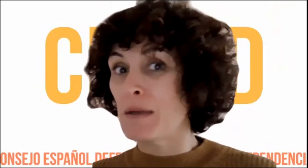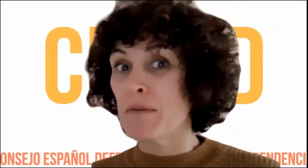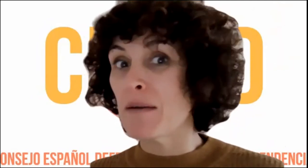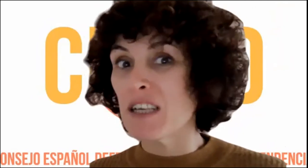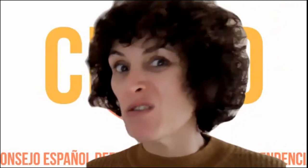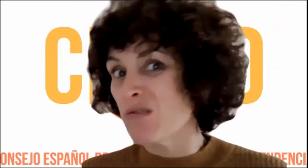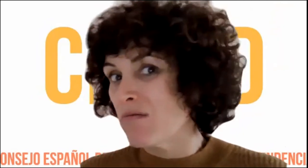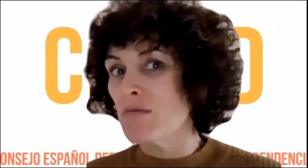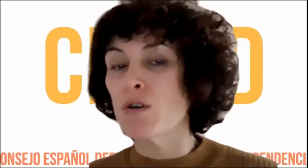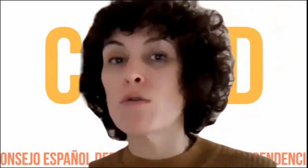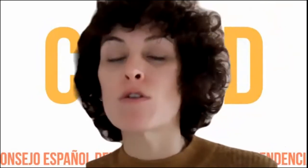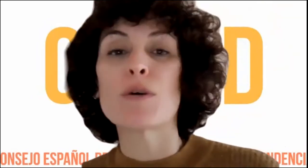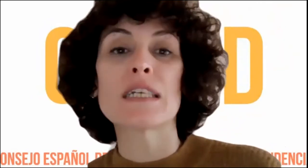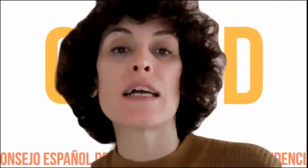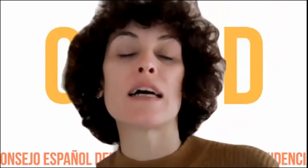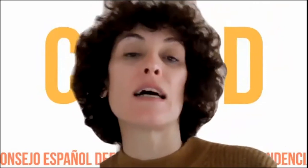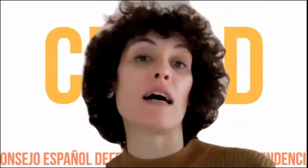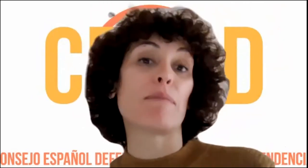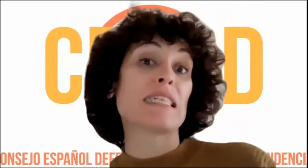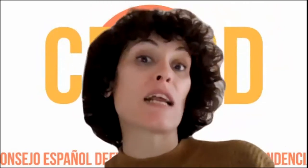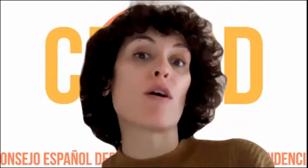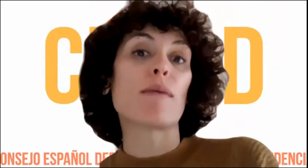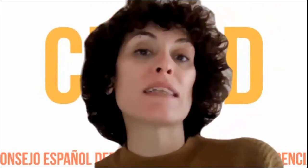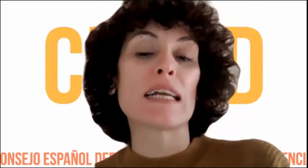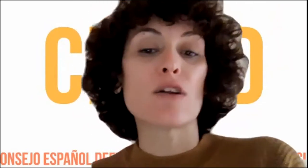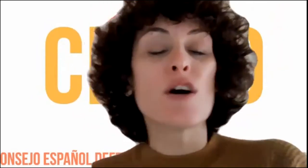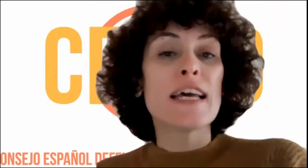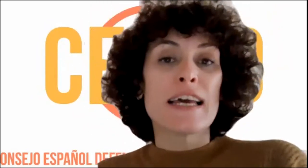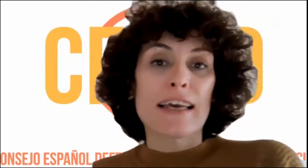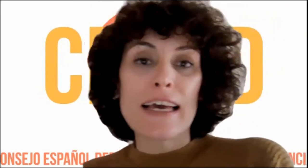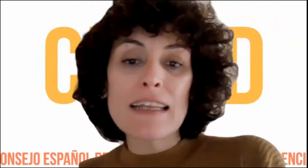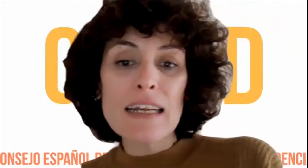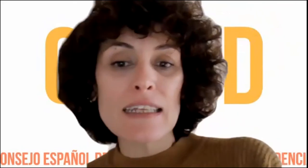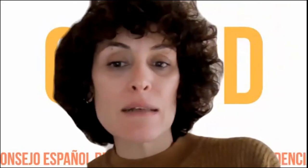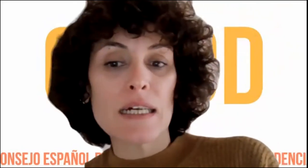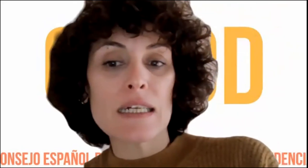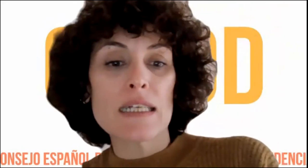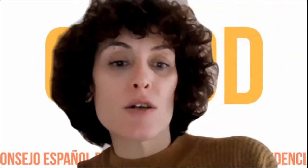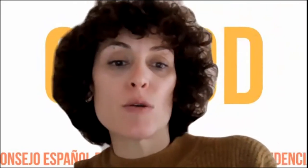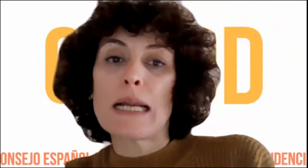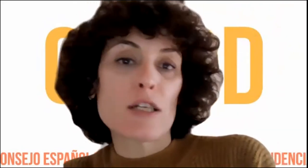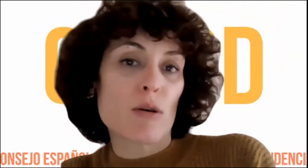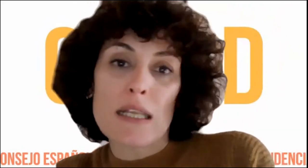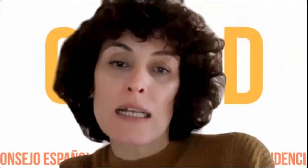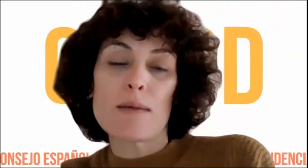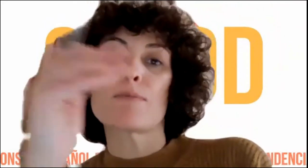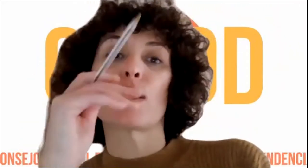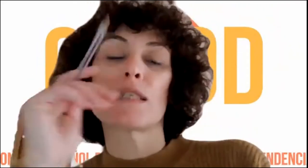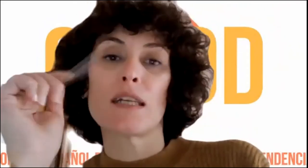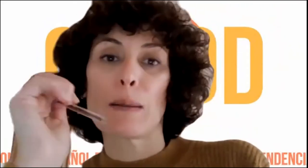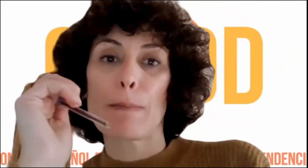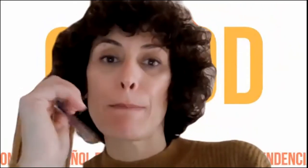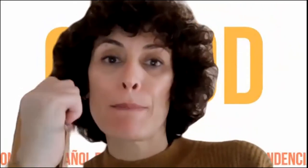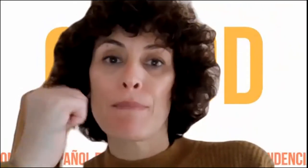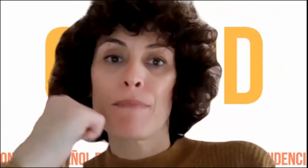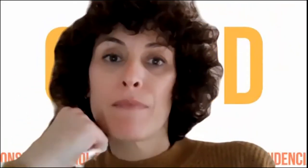de primera mano, no puedes llegar a pensarlo, a planteártelo. ¿Qué alternativas encontráis o qué alternativas podéis